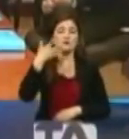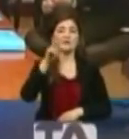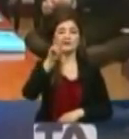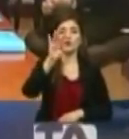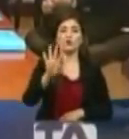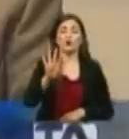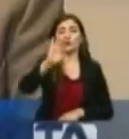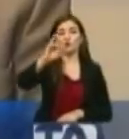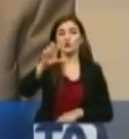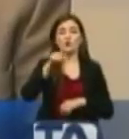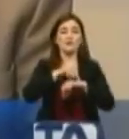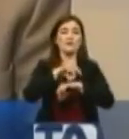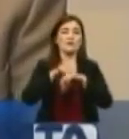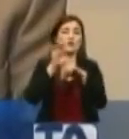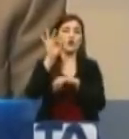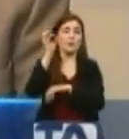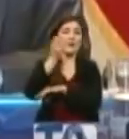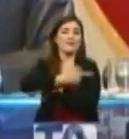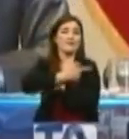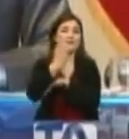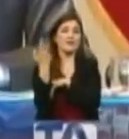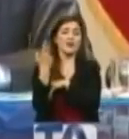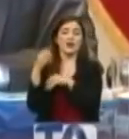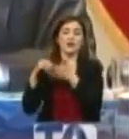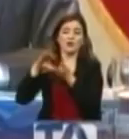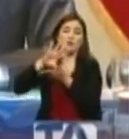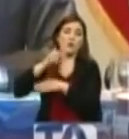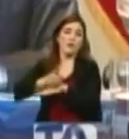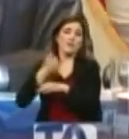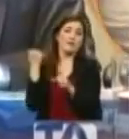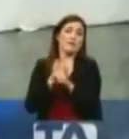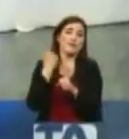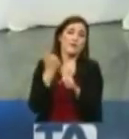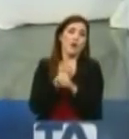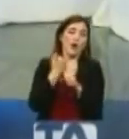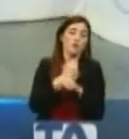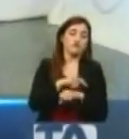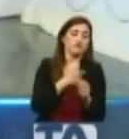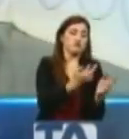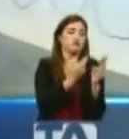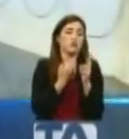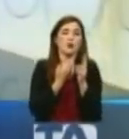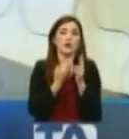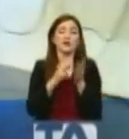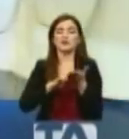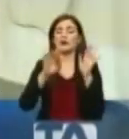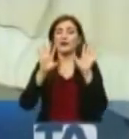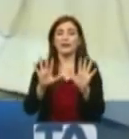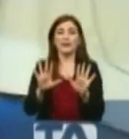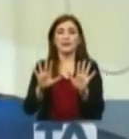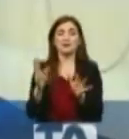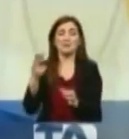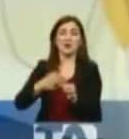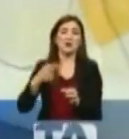de julio se cumplen 90 días que dio el CAL para que realice su trabajo legislativo. Durante este tiempo han mantenido 10 sesiones, pero no han